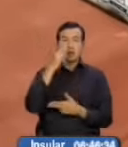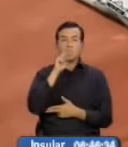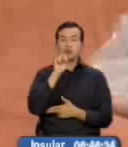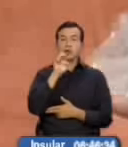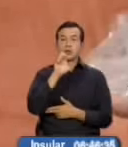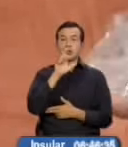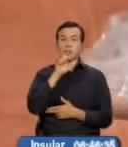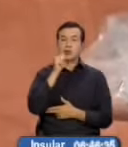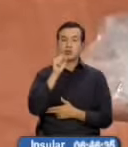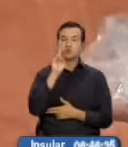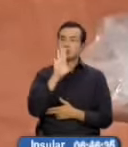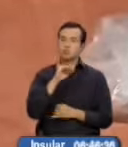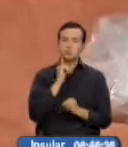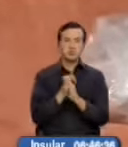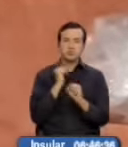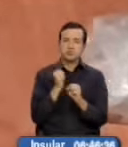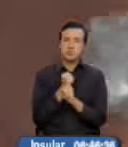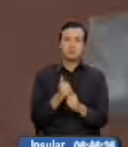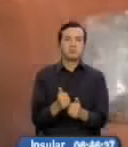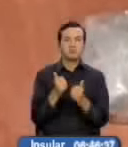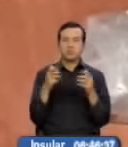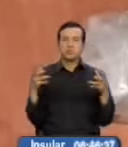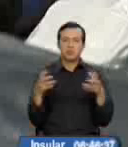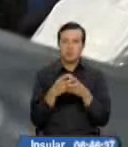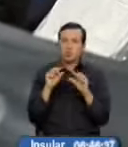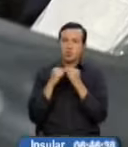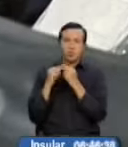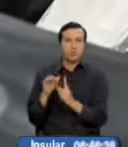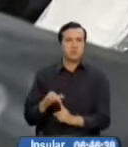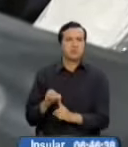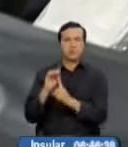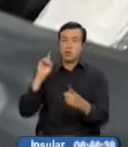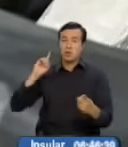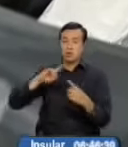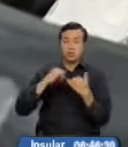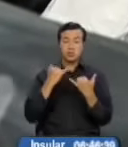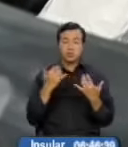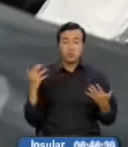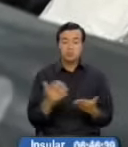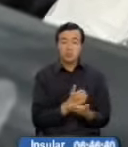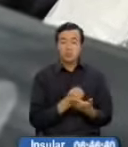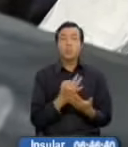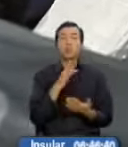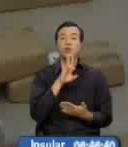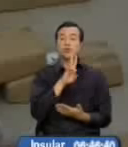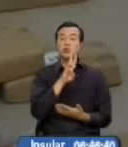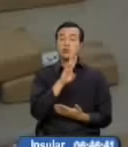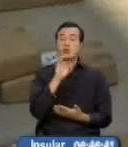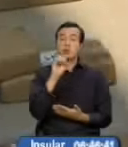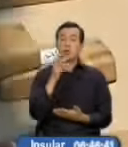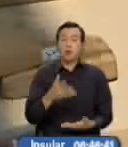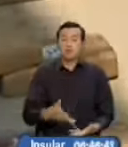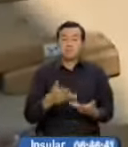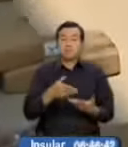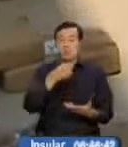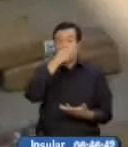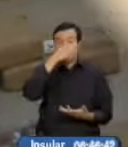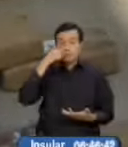destacó el trabajo de la institución del orden con sus unidades de inteligencia que hasta el momento han logrado el decomiso de más de 60 toneladas